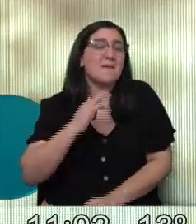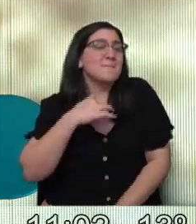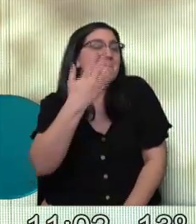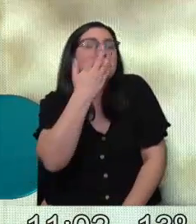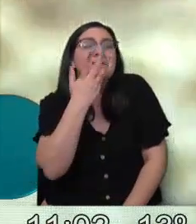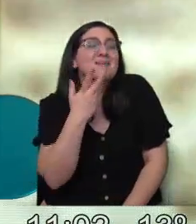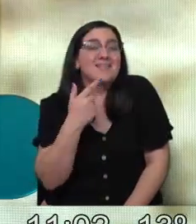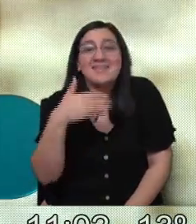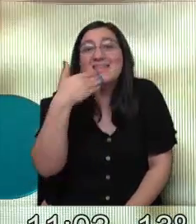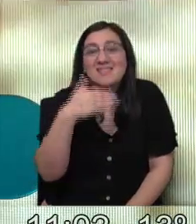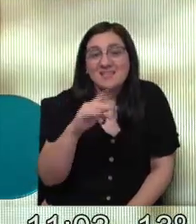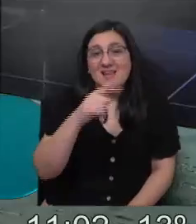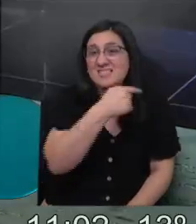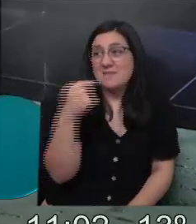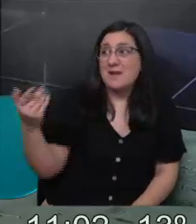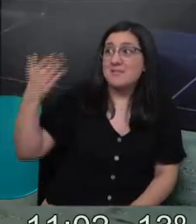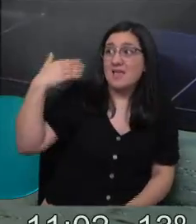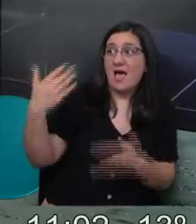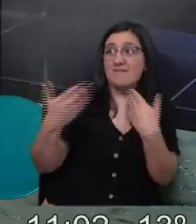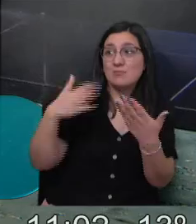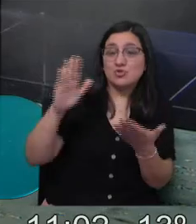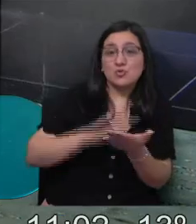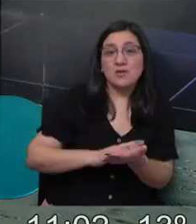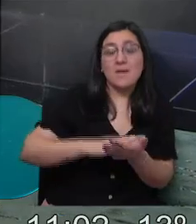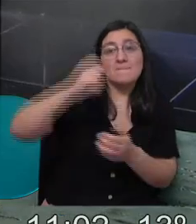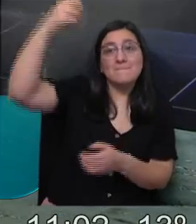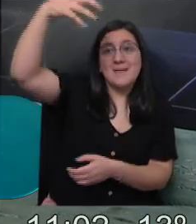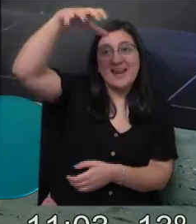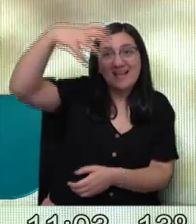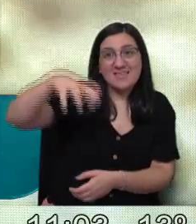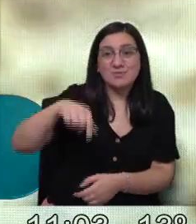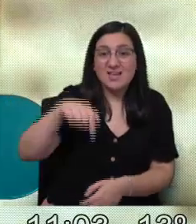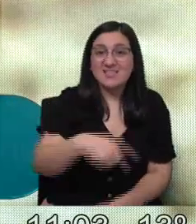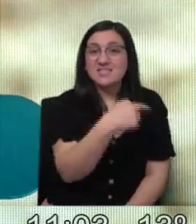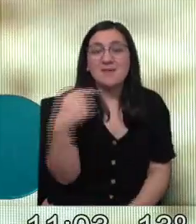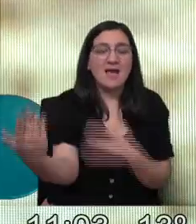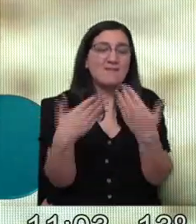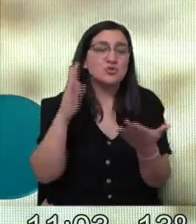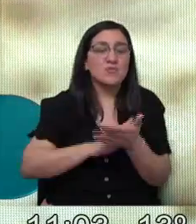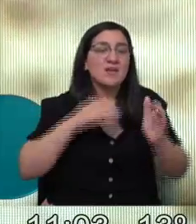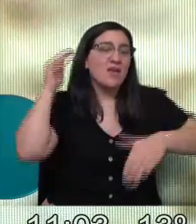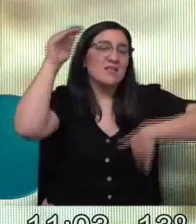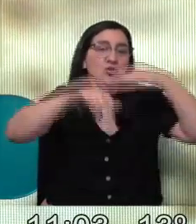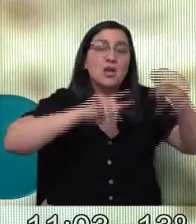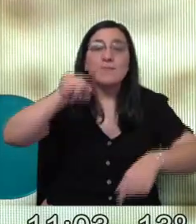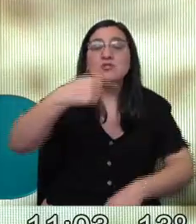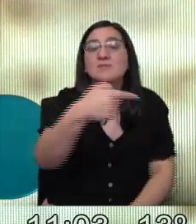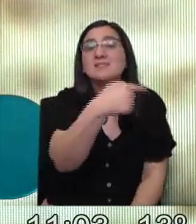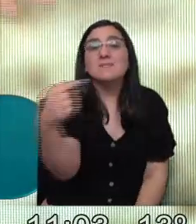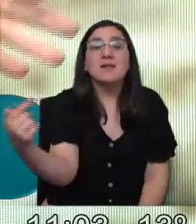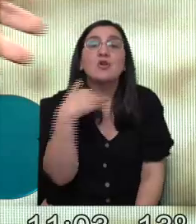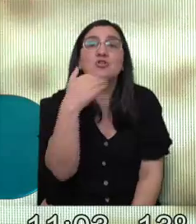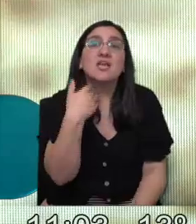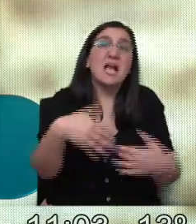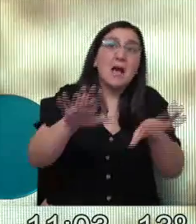para entender que la semana pasada hablamos de paracaidismo, esta semana hablamos de natación y capaz que la semana próxima hablamos